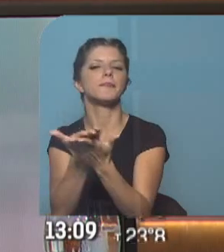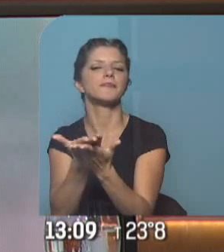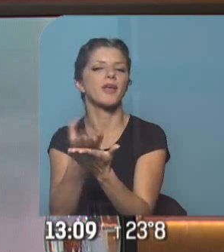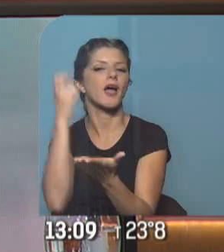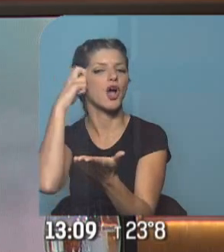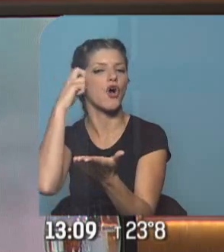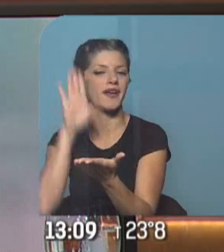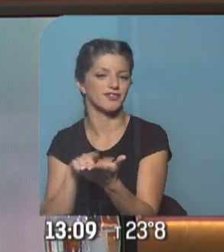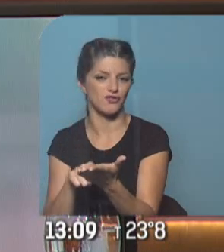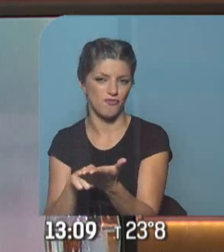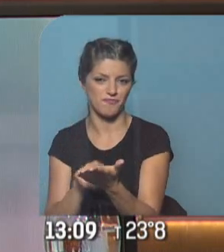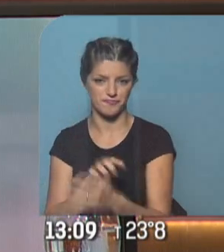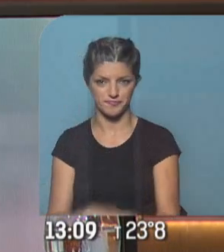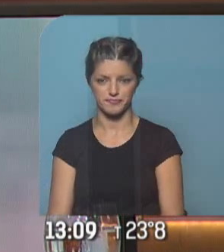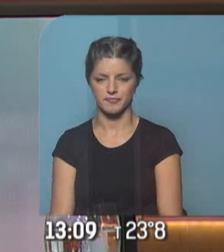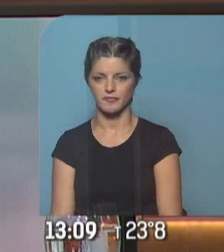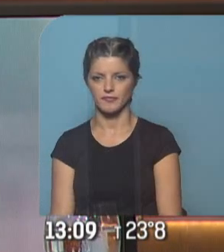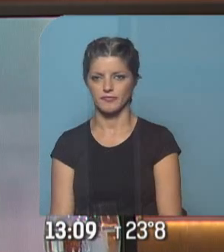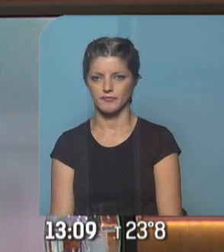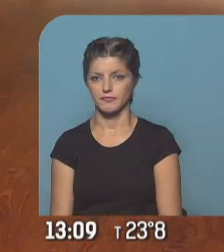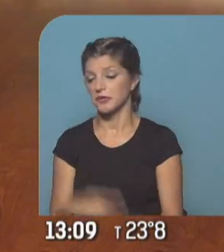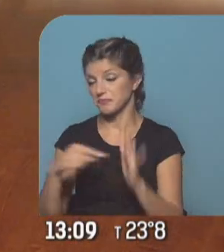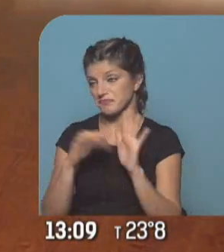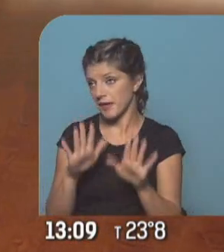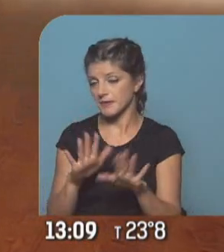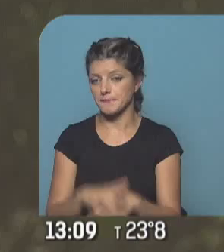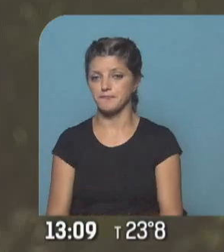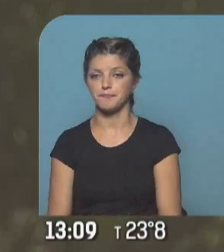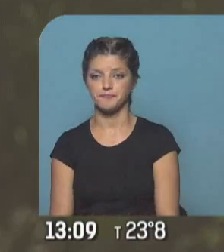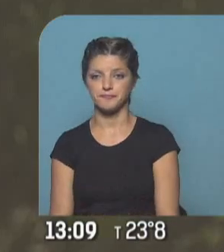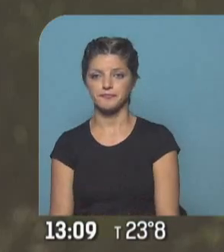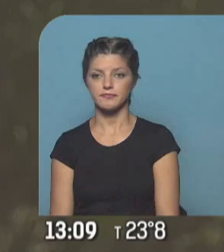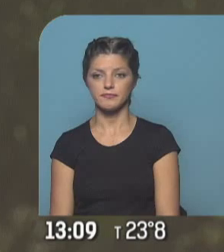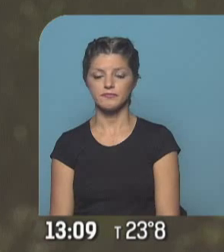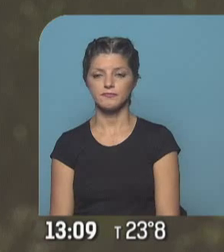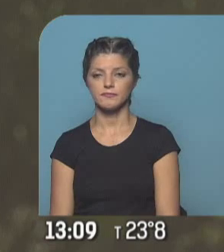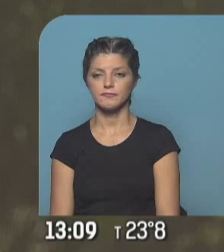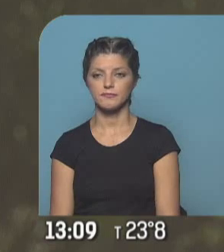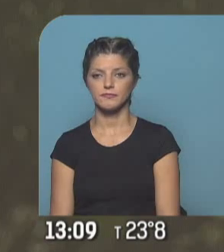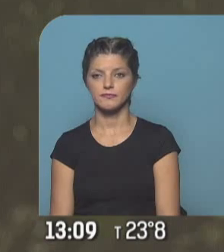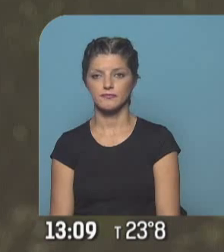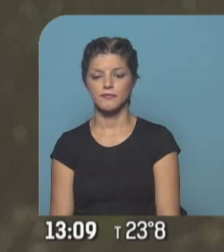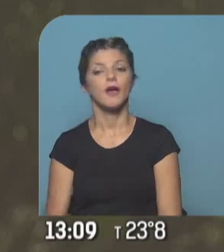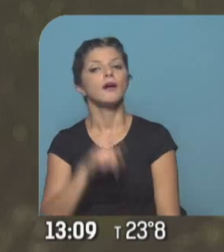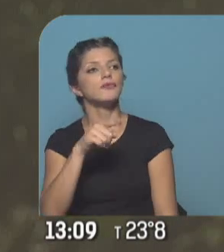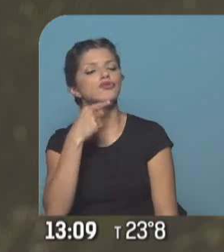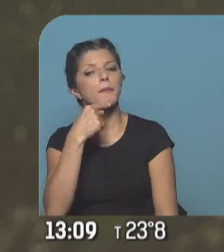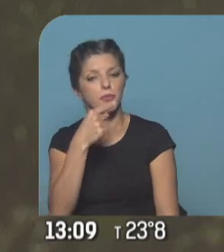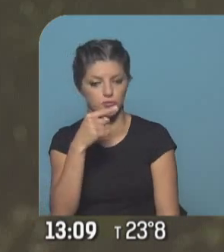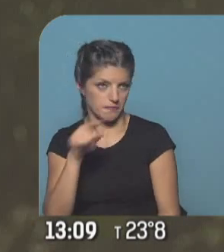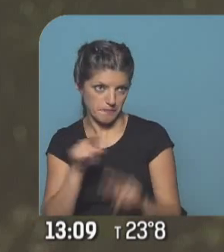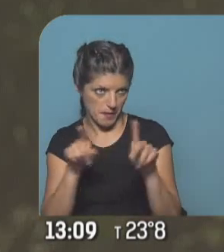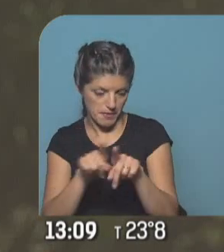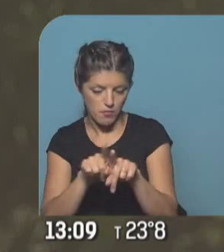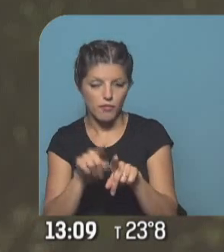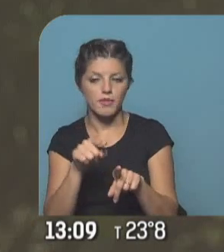desde la parte legislativa. Pero es así. Y en ese sentido quería ver cómo ves si se empalma o no, yo creo que sí,